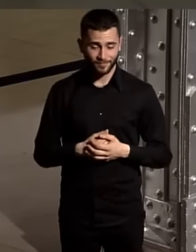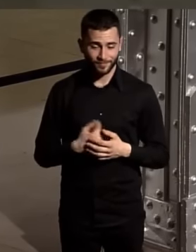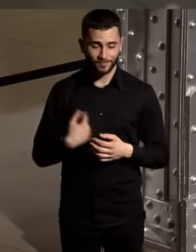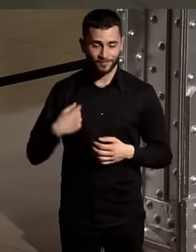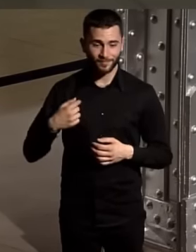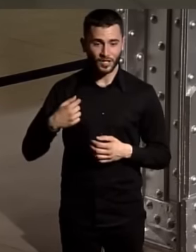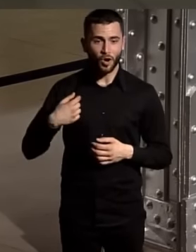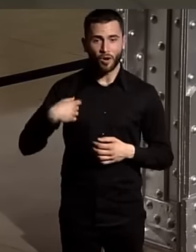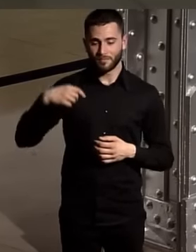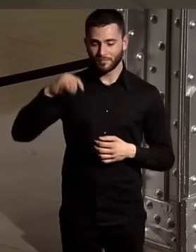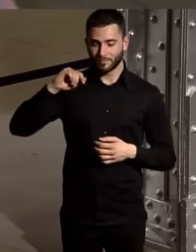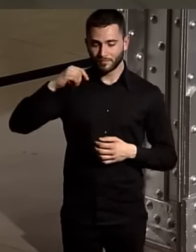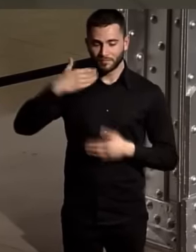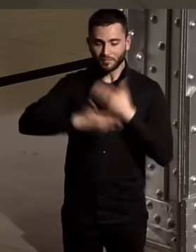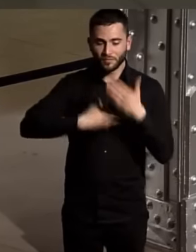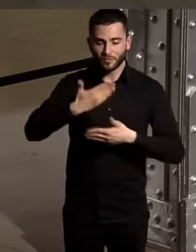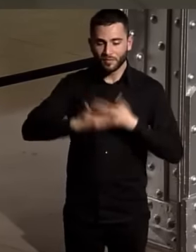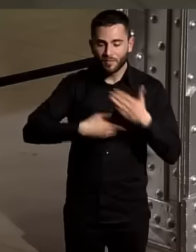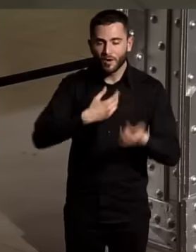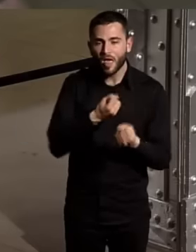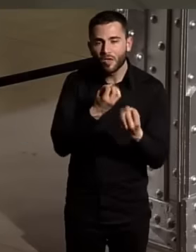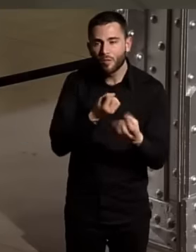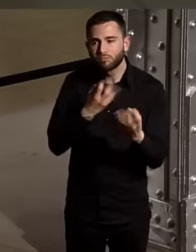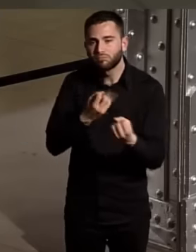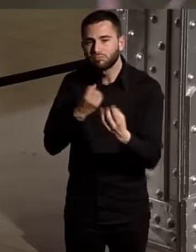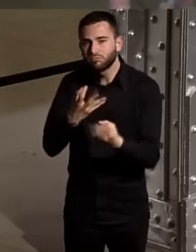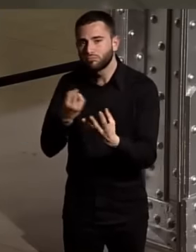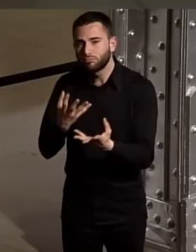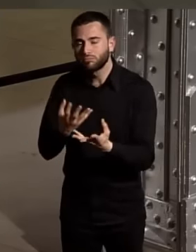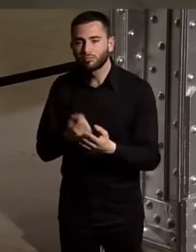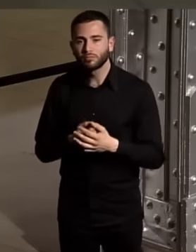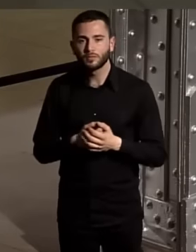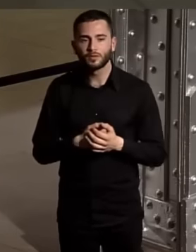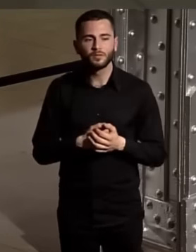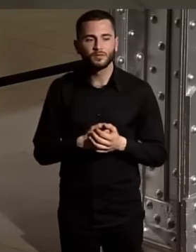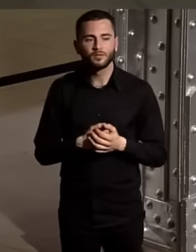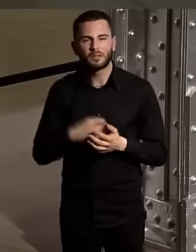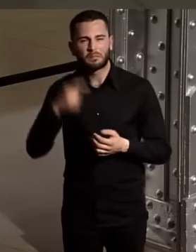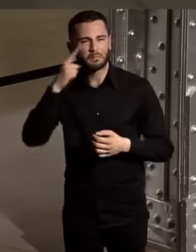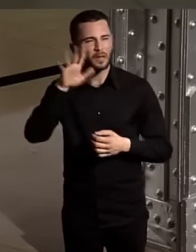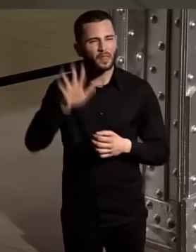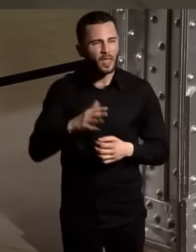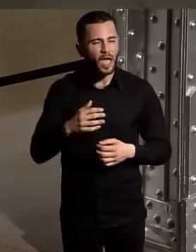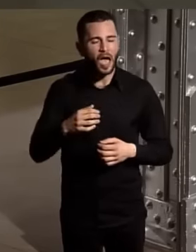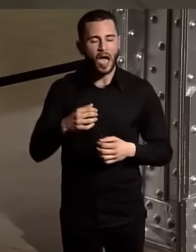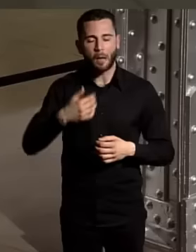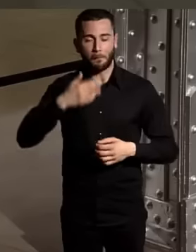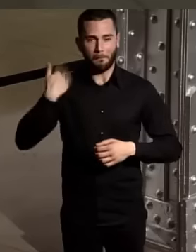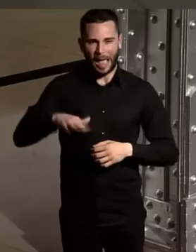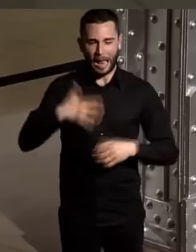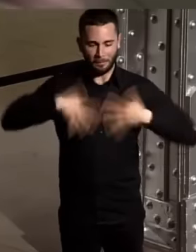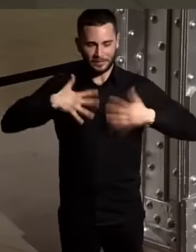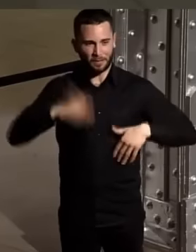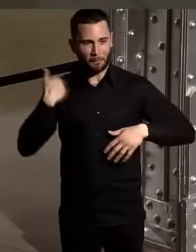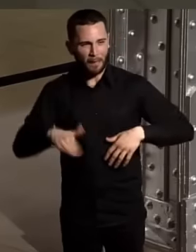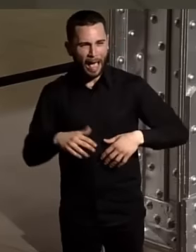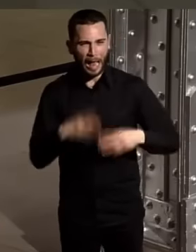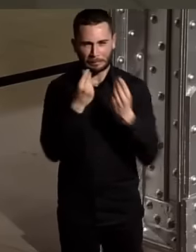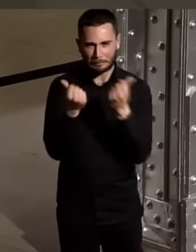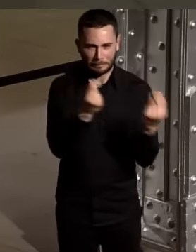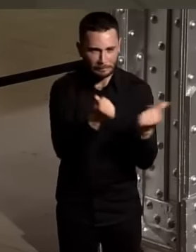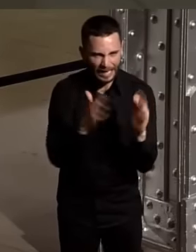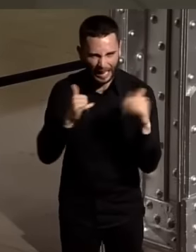evolucionando desde una posición muy crítica yo iba al cine todo parecía mal todos Ian mal vestidos todos estaba mal ambientado nada